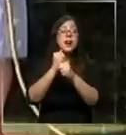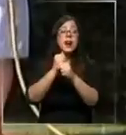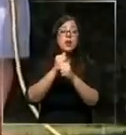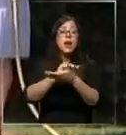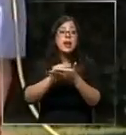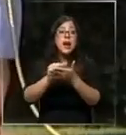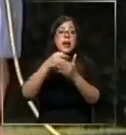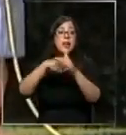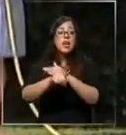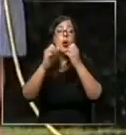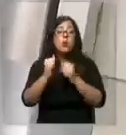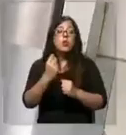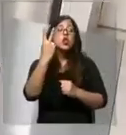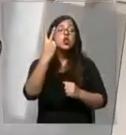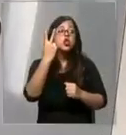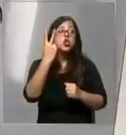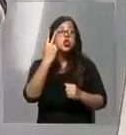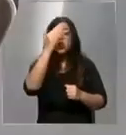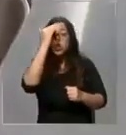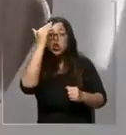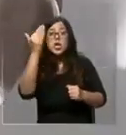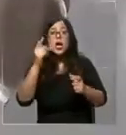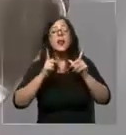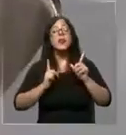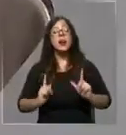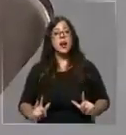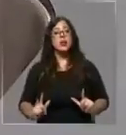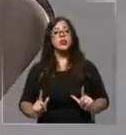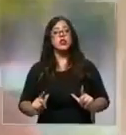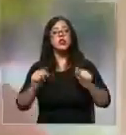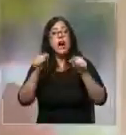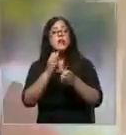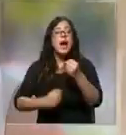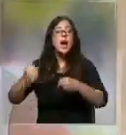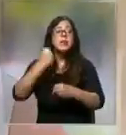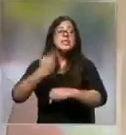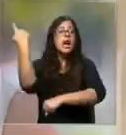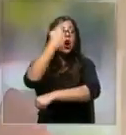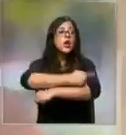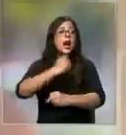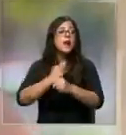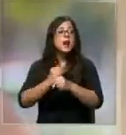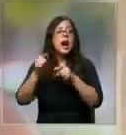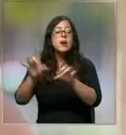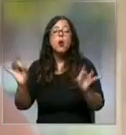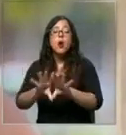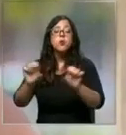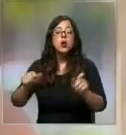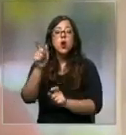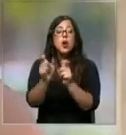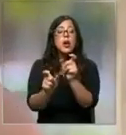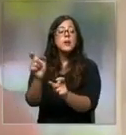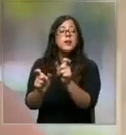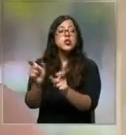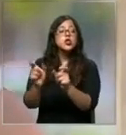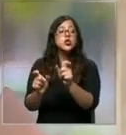acumular hasta 2 días de descanso al mes en compensación de la jornada laboral. Lo que podíamos llegar a acuerdo con nuestros